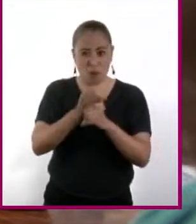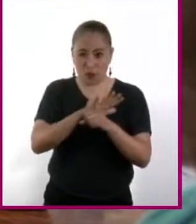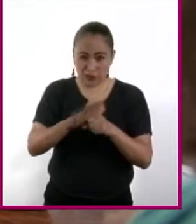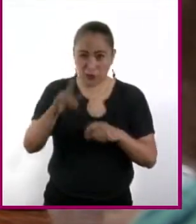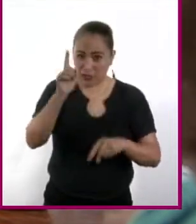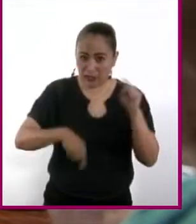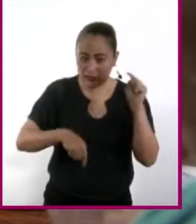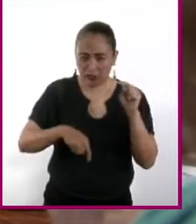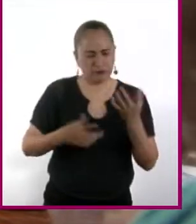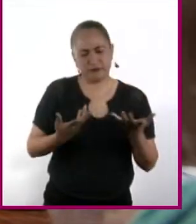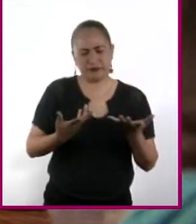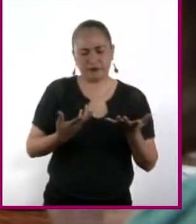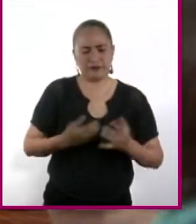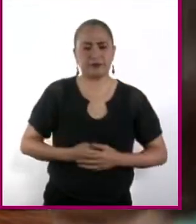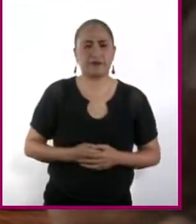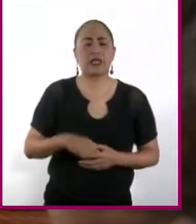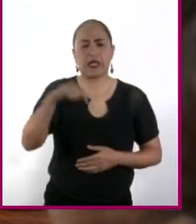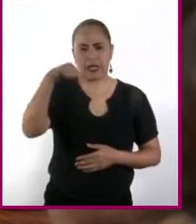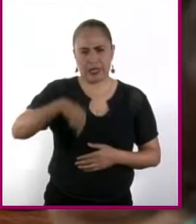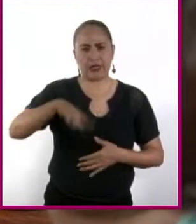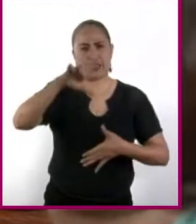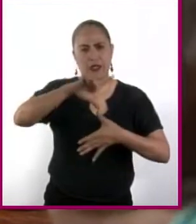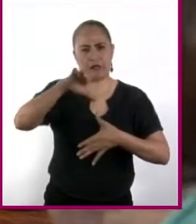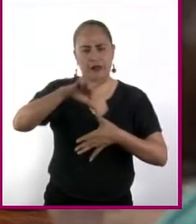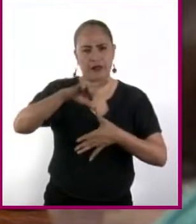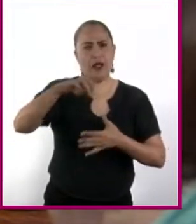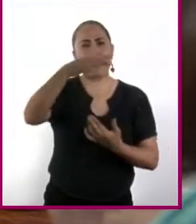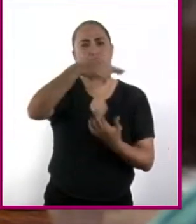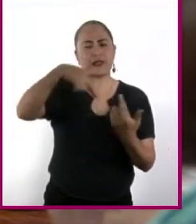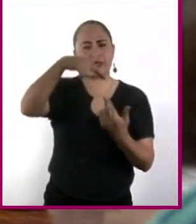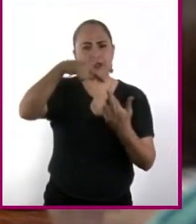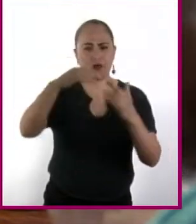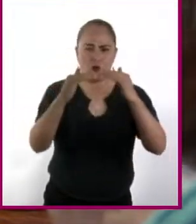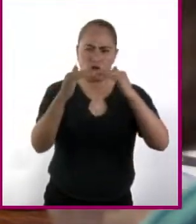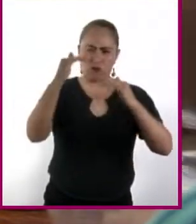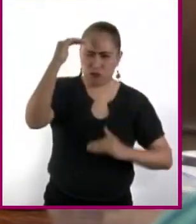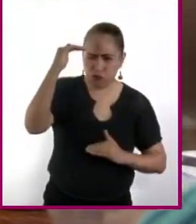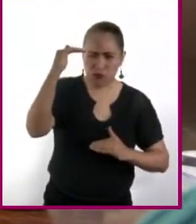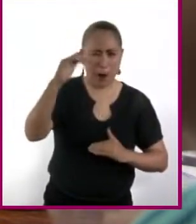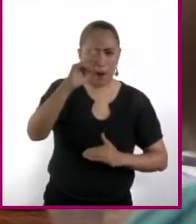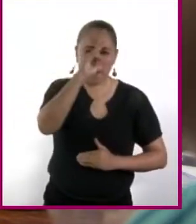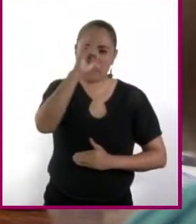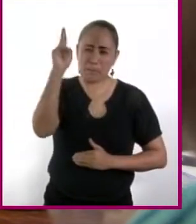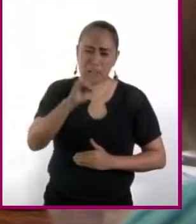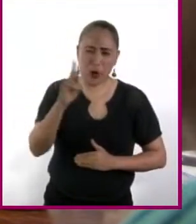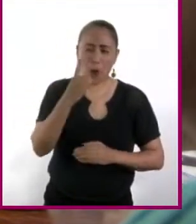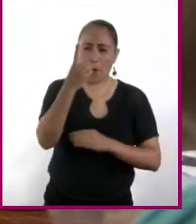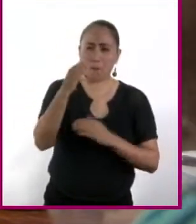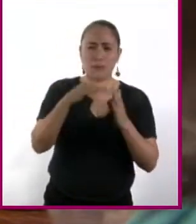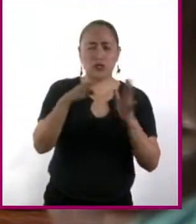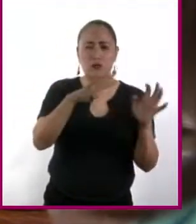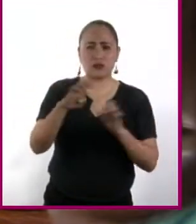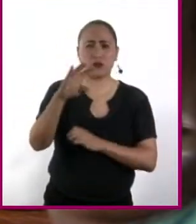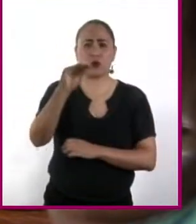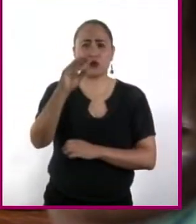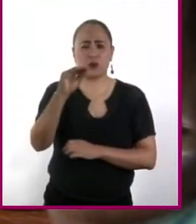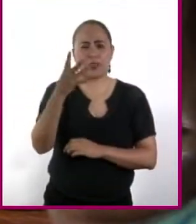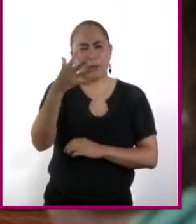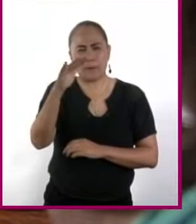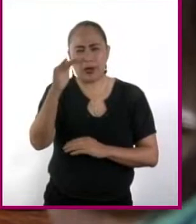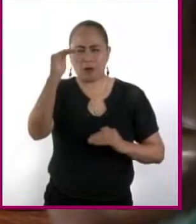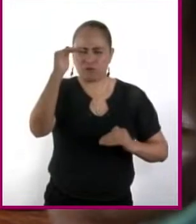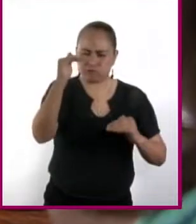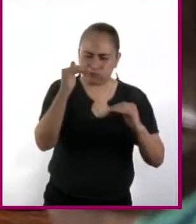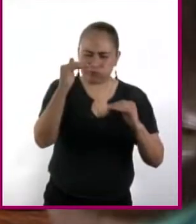ella se anota que, aunque en América Latina es una región con niveles de desigualdad más altos, desde los años 90 ha conseguido rebajarla en